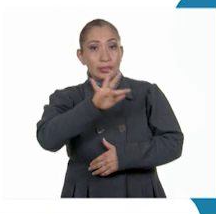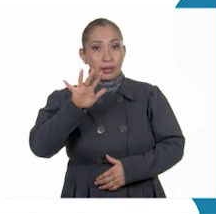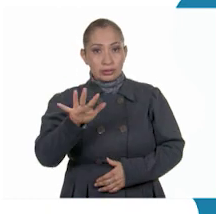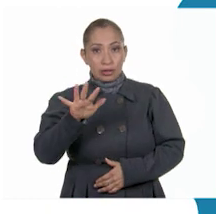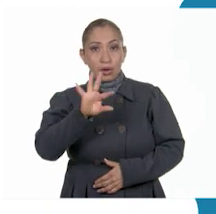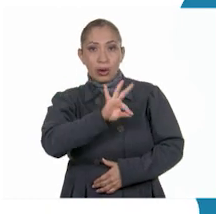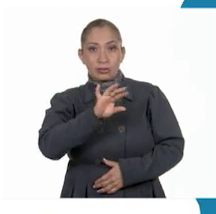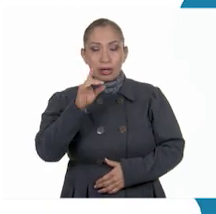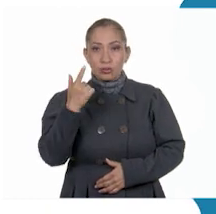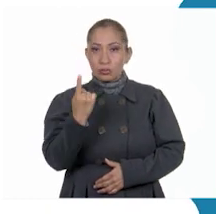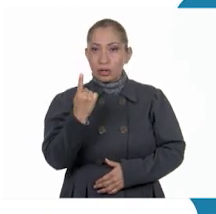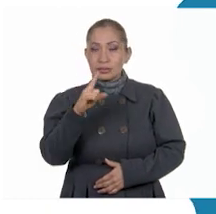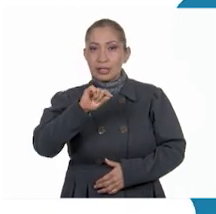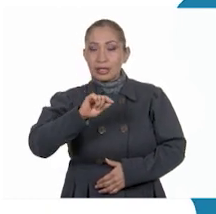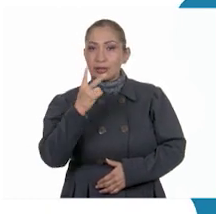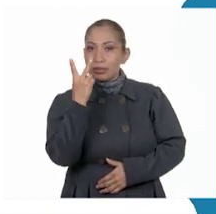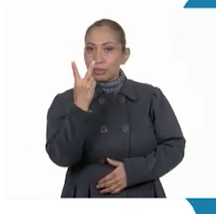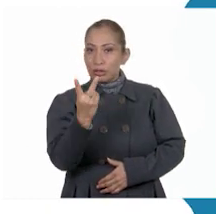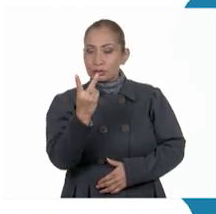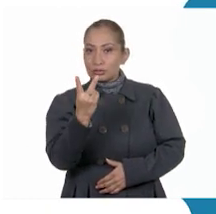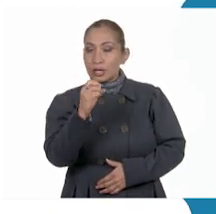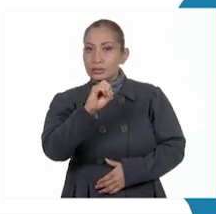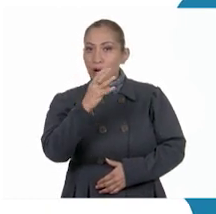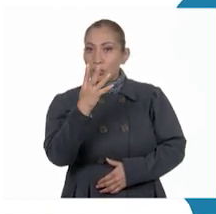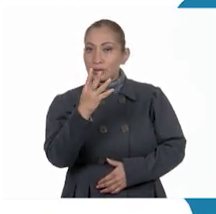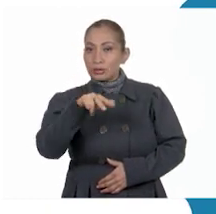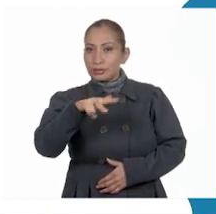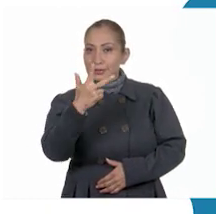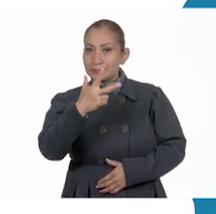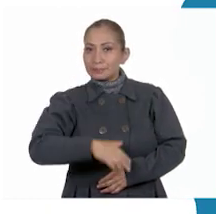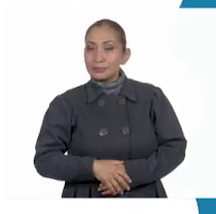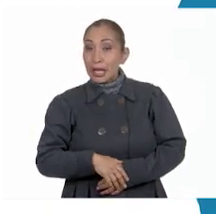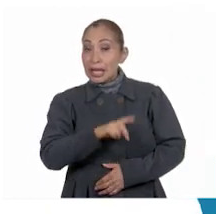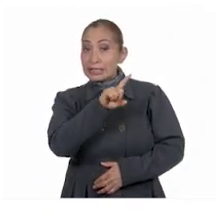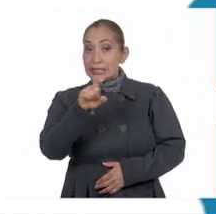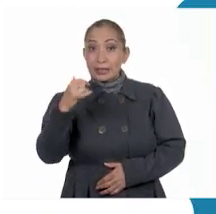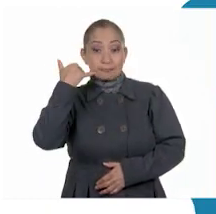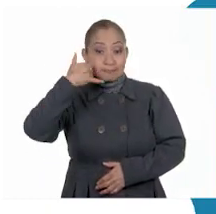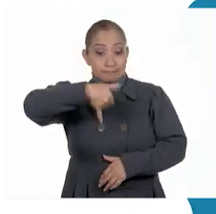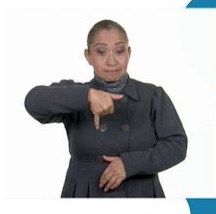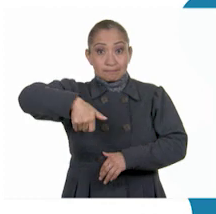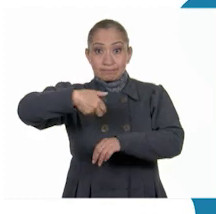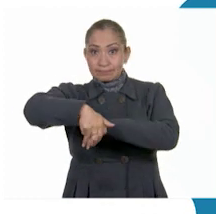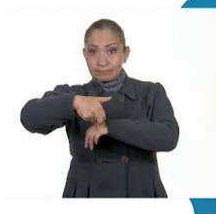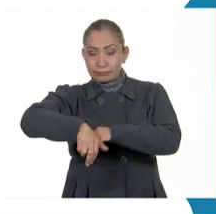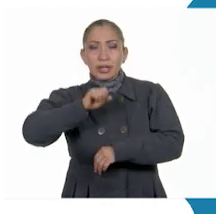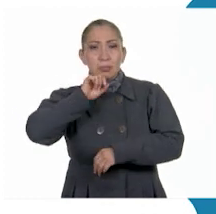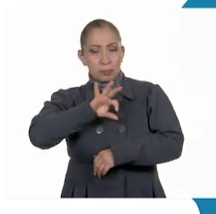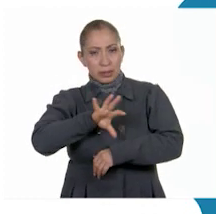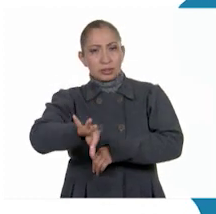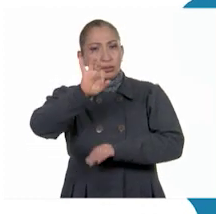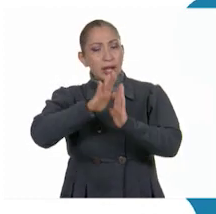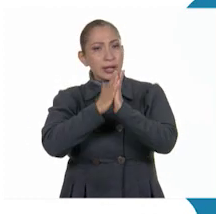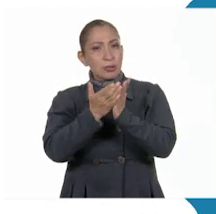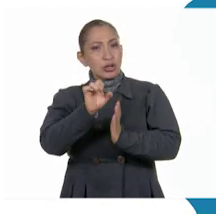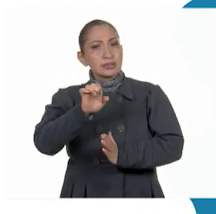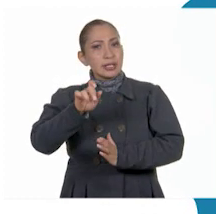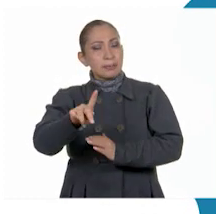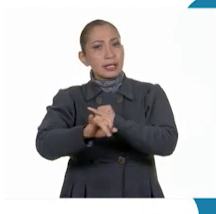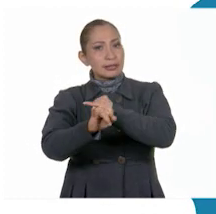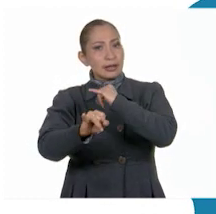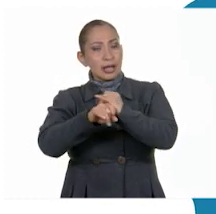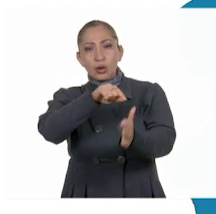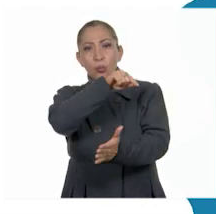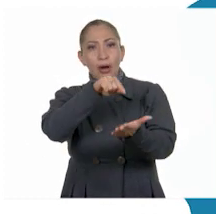55 41 72 04 13 con 100 líneas. También puedes encontrar los libros de texto en la